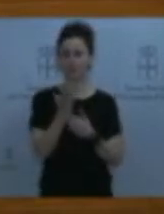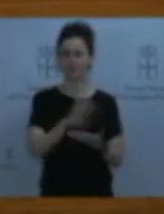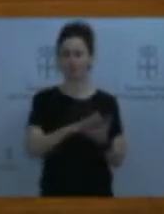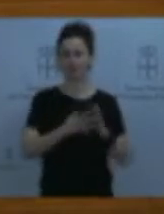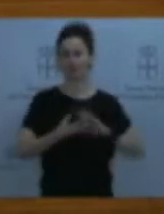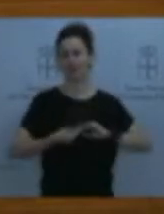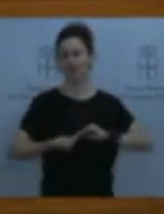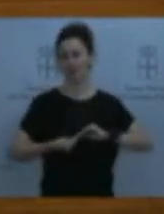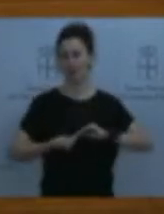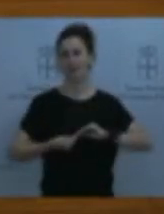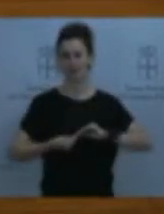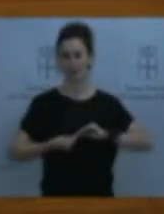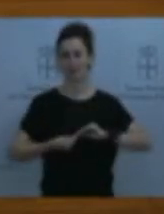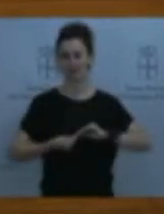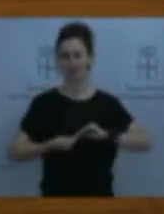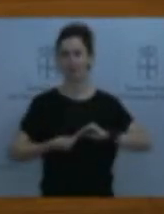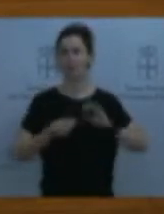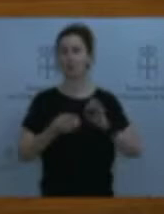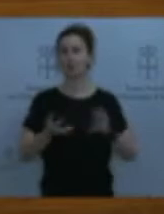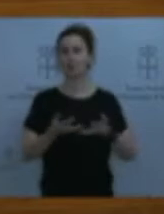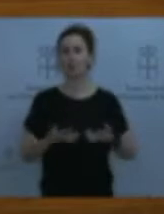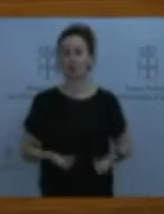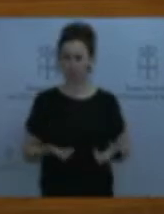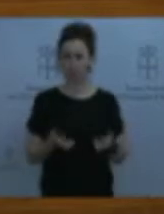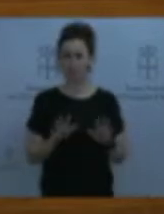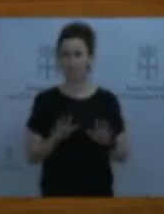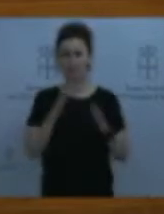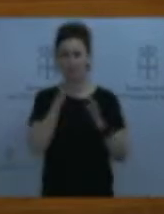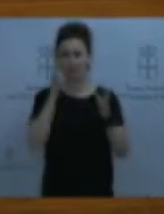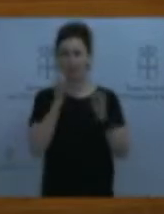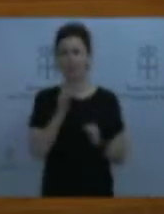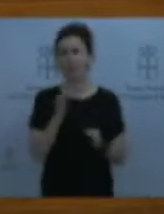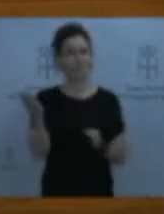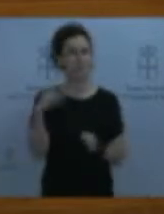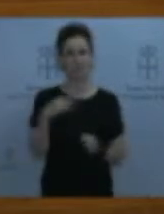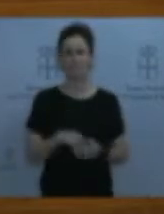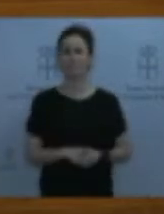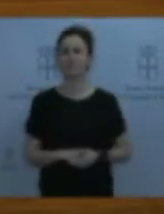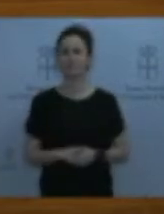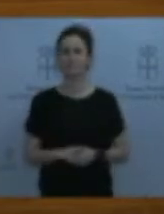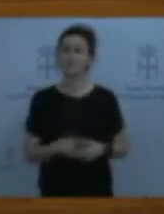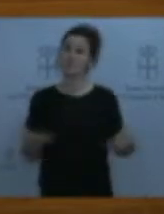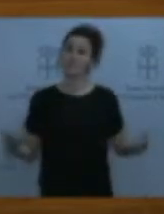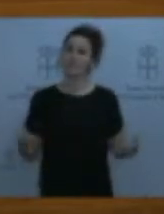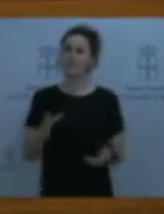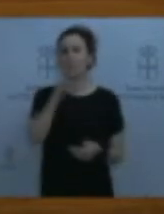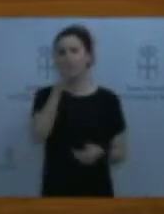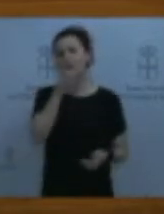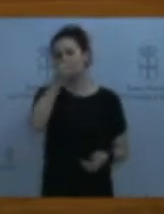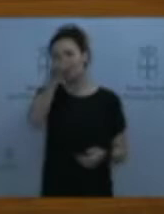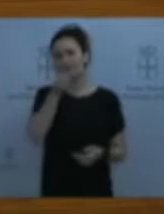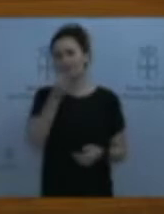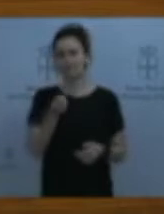bien en los textos de Ayn Rand, pero que no beben del manantial de la realidad. Y por eso le viene también al Partido Socialista, que